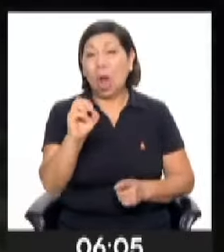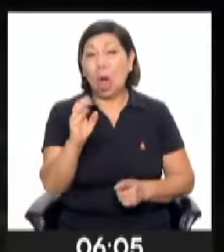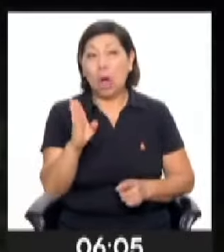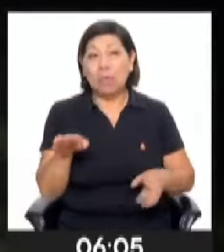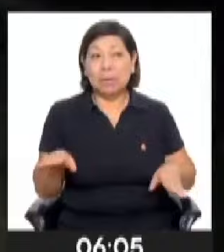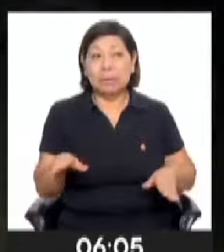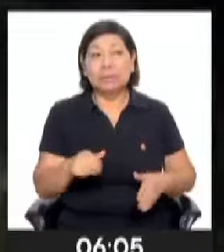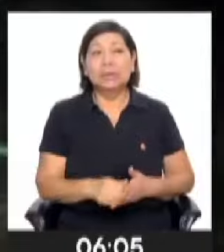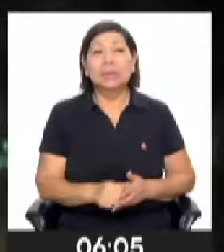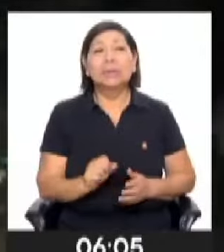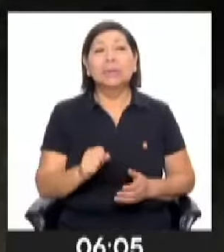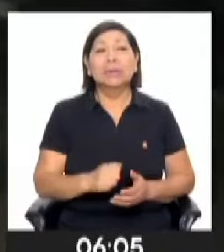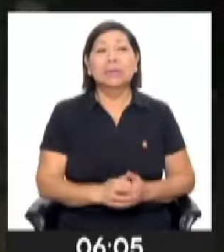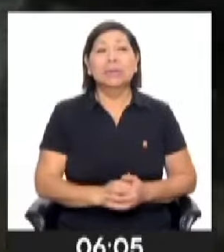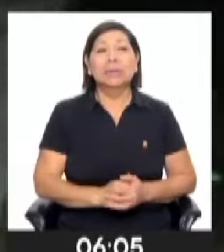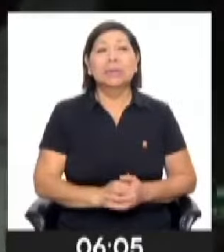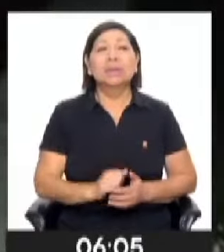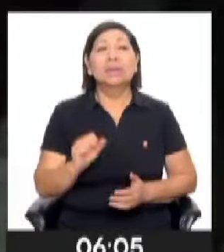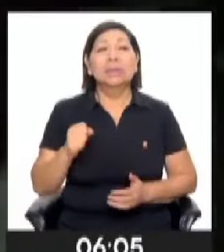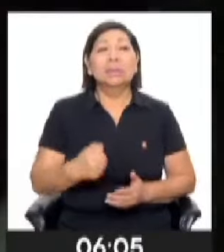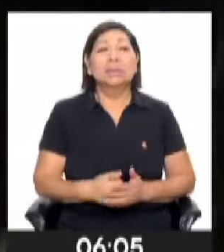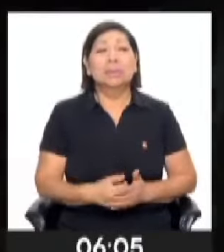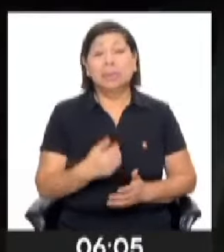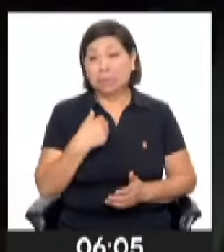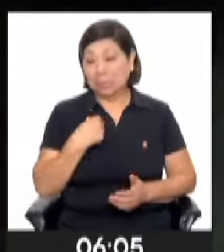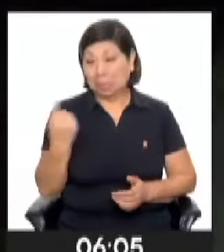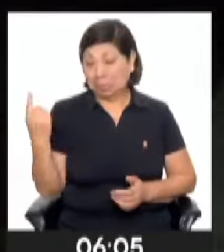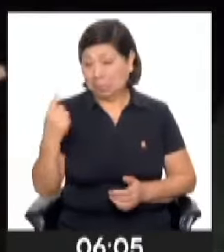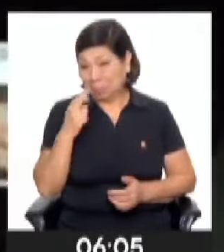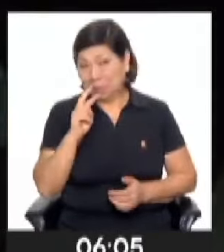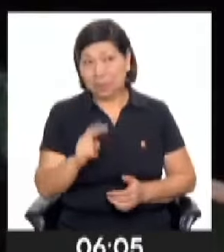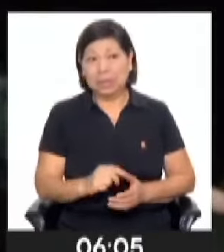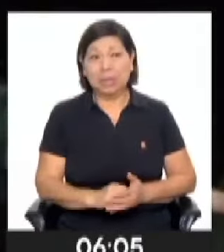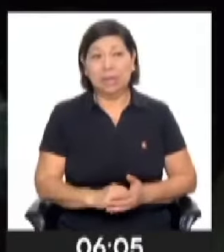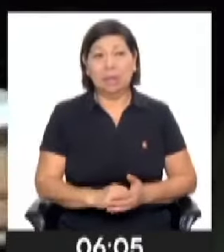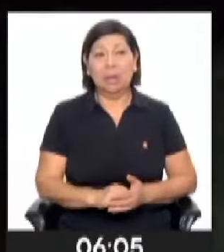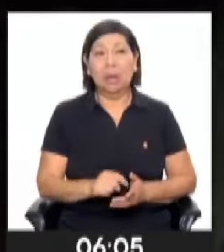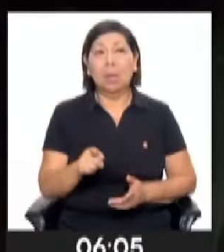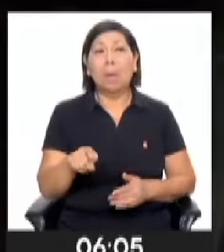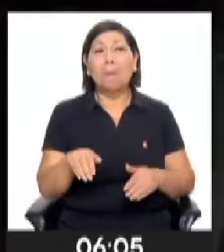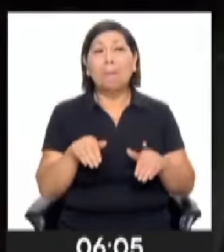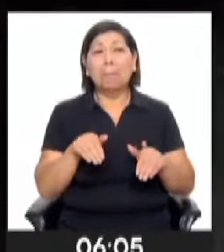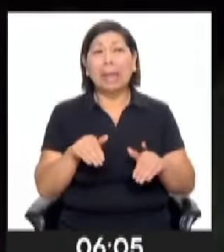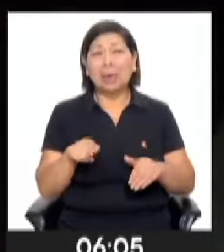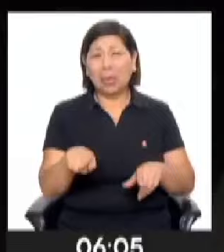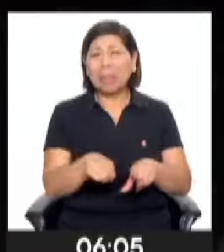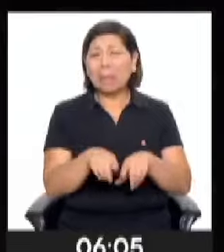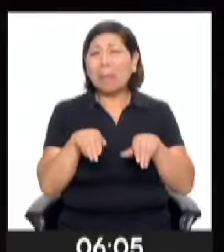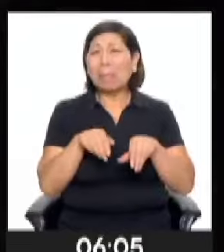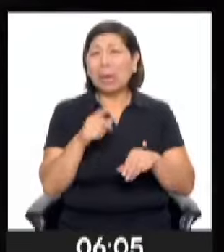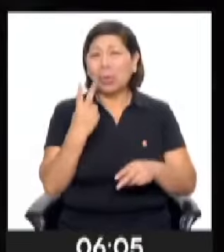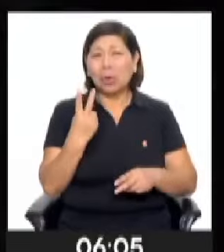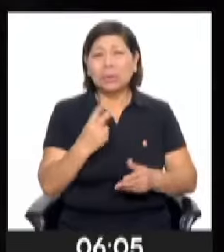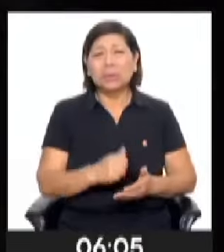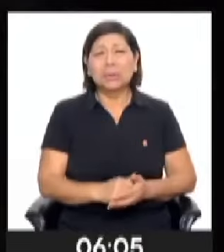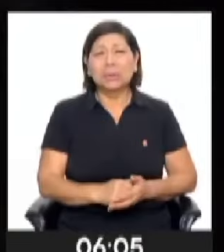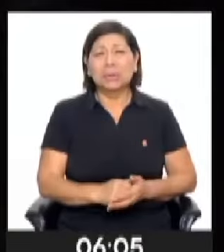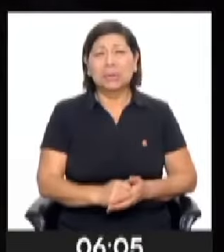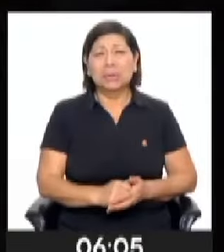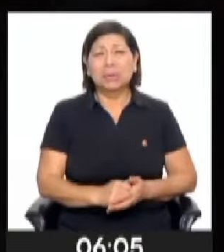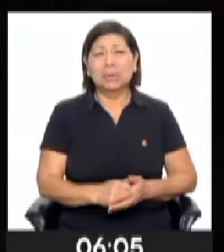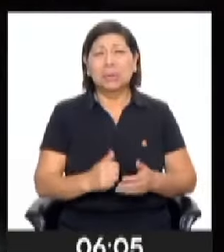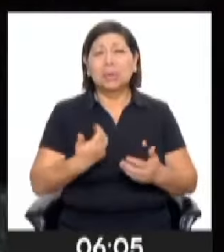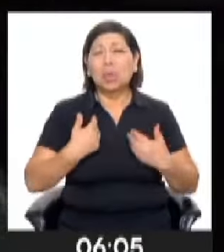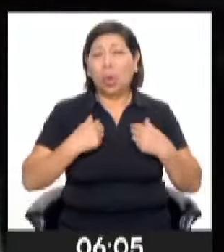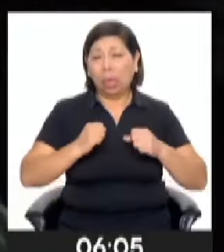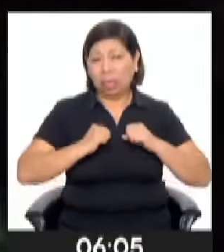cerca y también de algunos animalitos muertos. Sí, bueno, ahorita recién llego y estoy viendo esto. Mira, hay un perrito ahí. También. Sí. Sí, ahorita he venido para hacer deporte